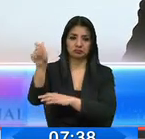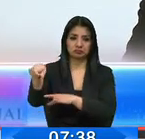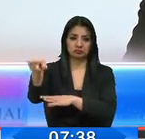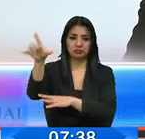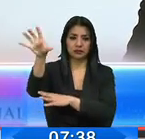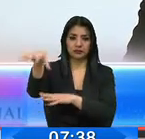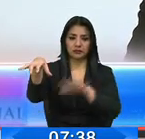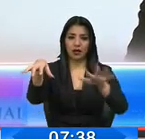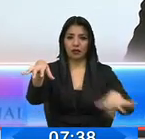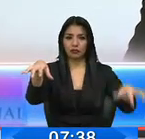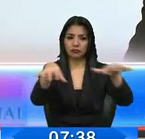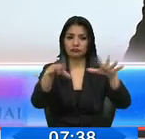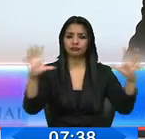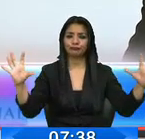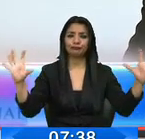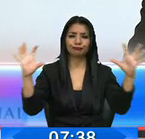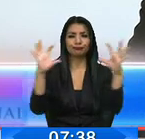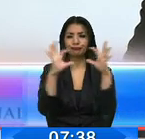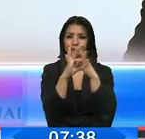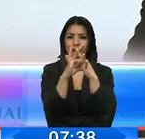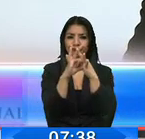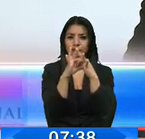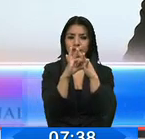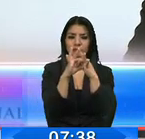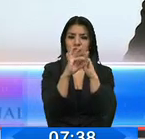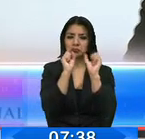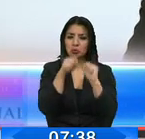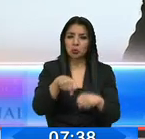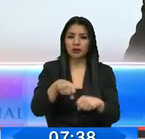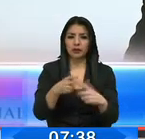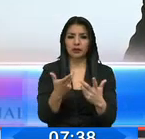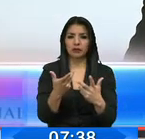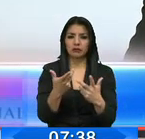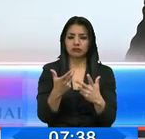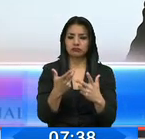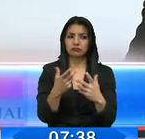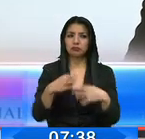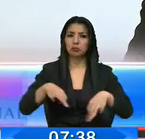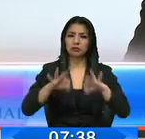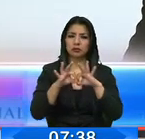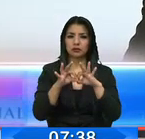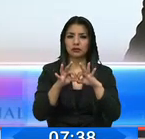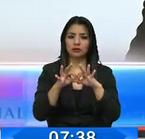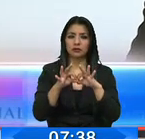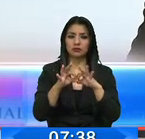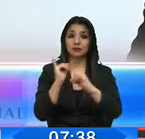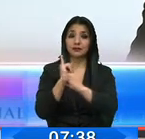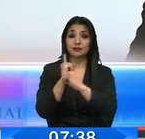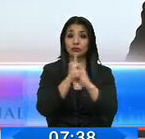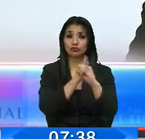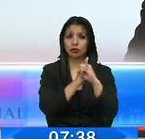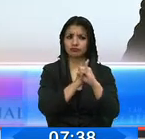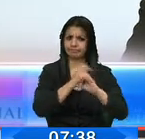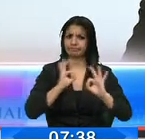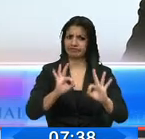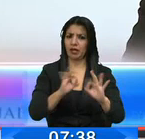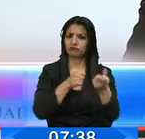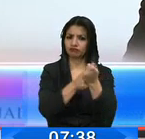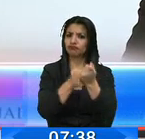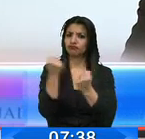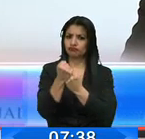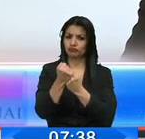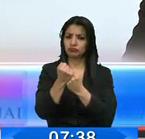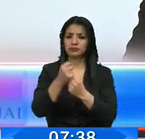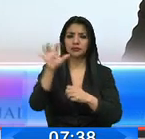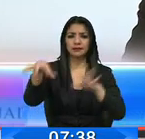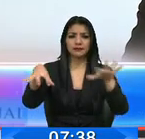fortalezcan sus vínculos y a través de ello logren también fortalecer la institucionalidad del Estado, que